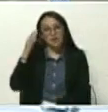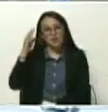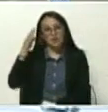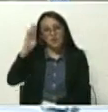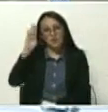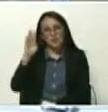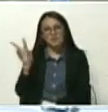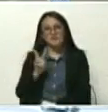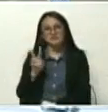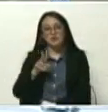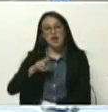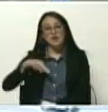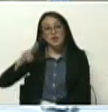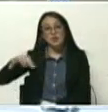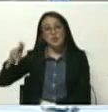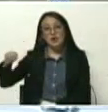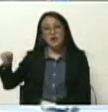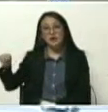Venezuela, Noruega,